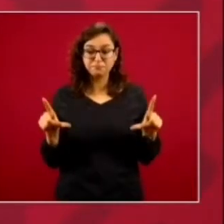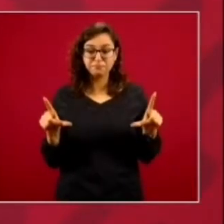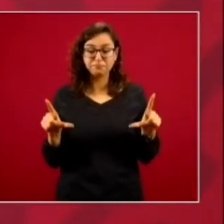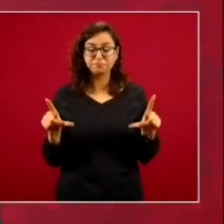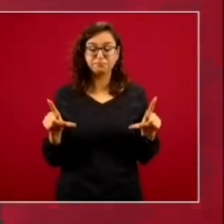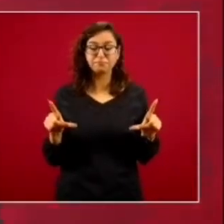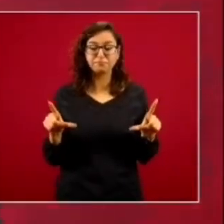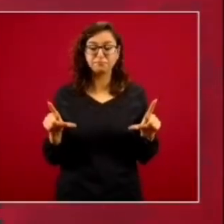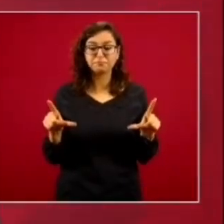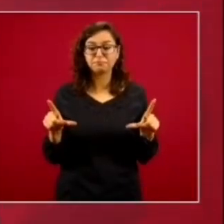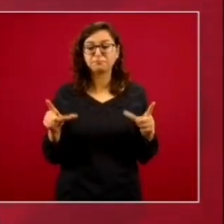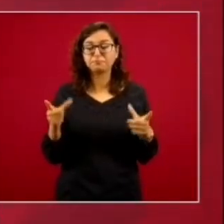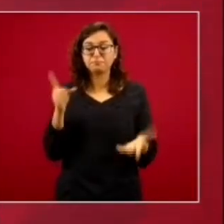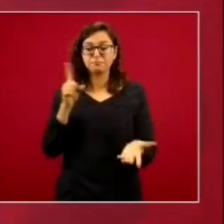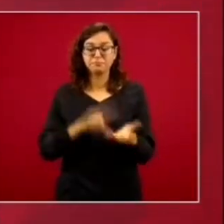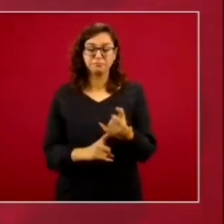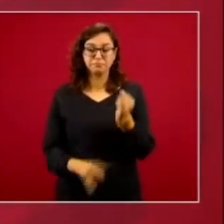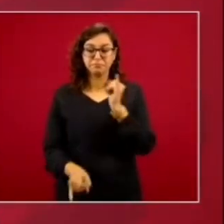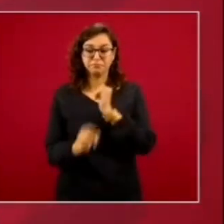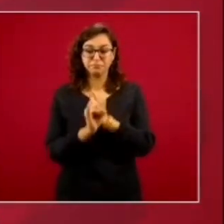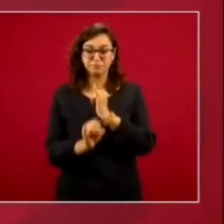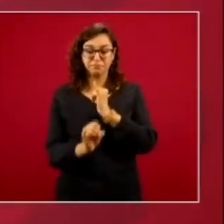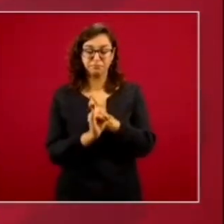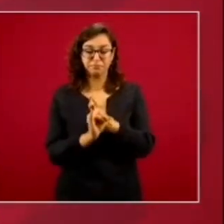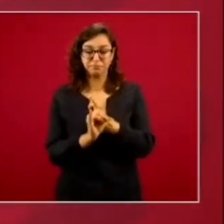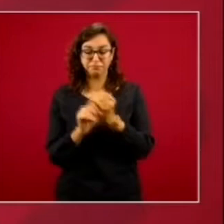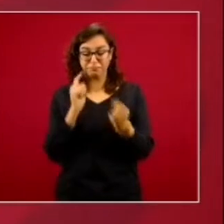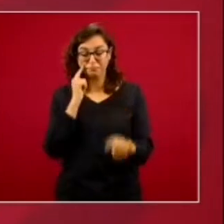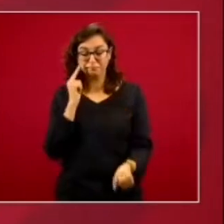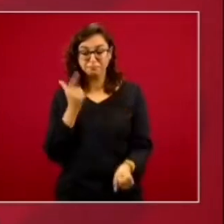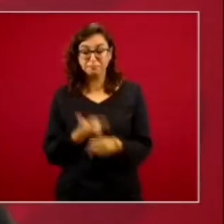en el internet,